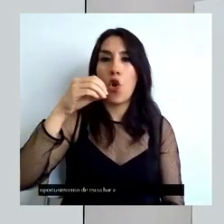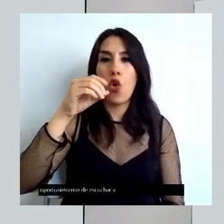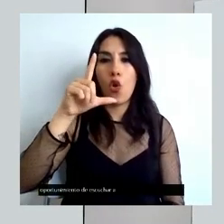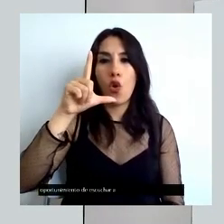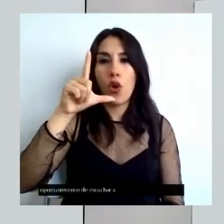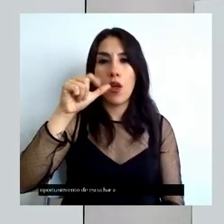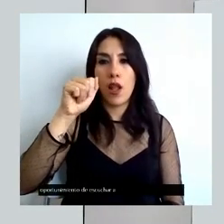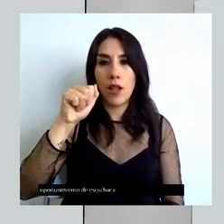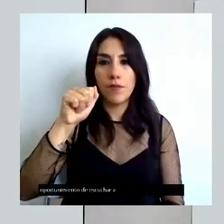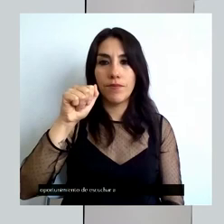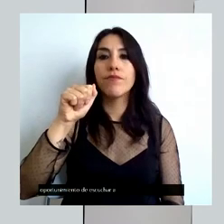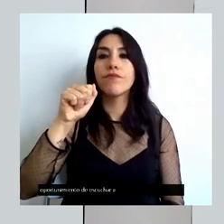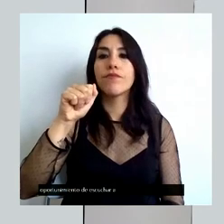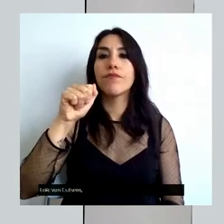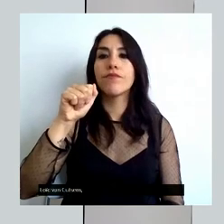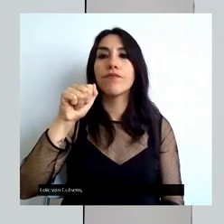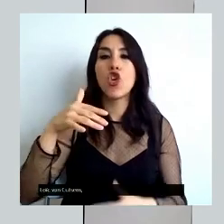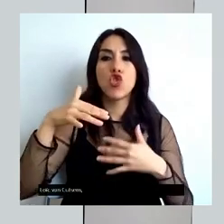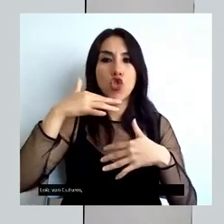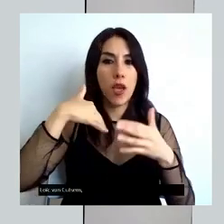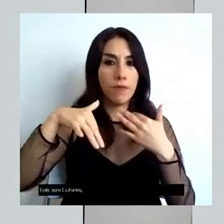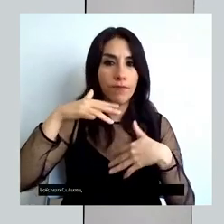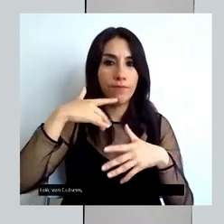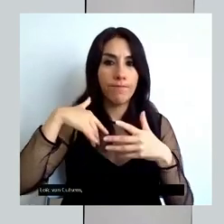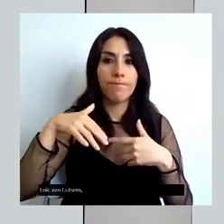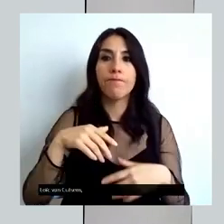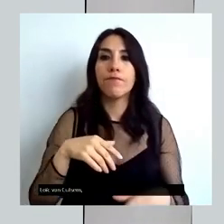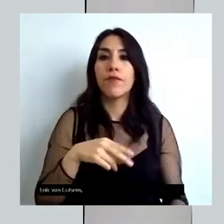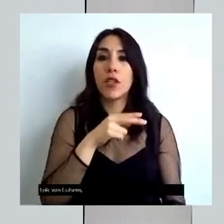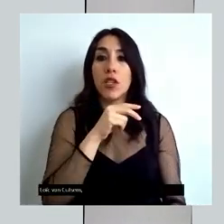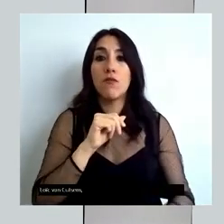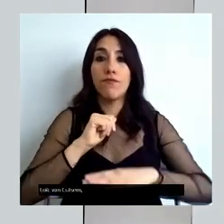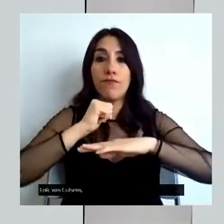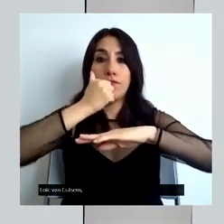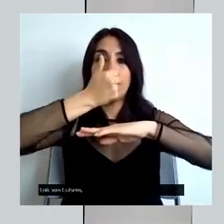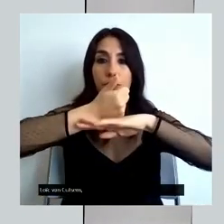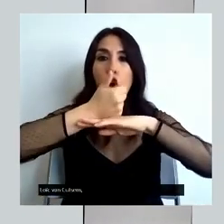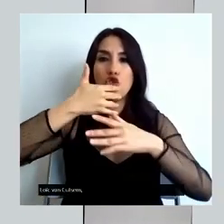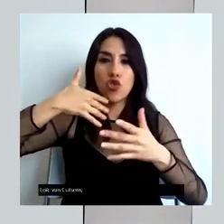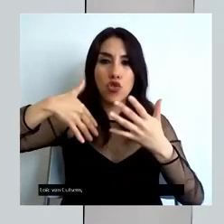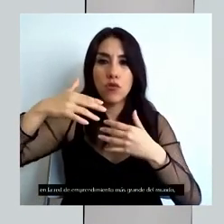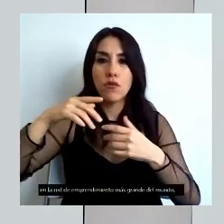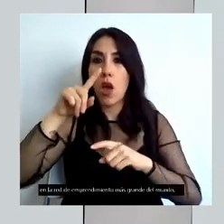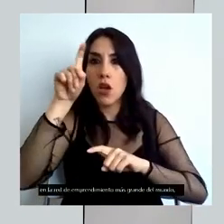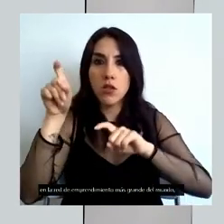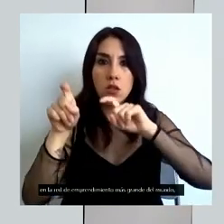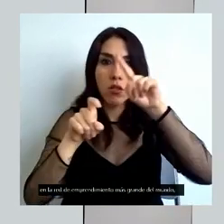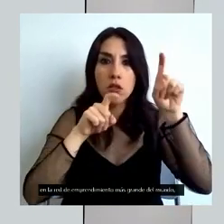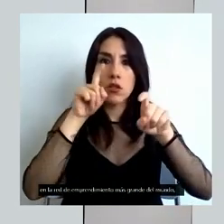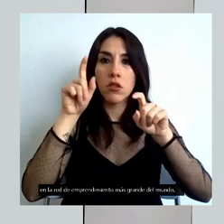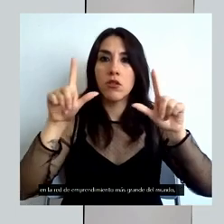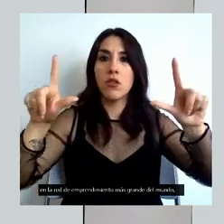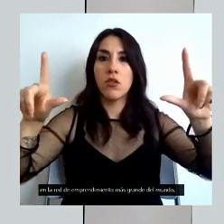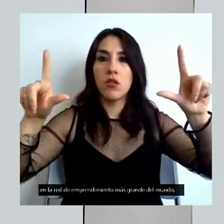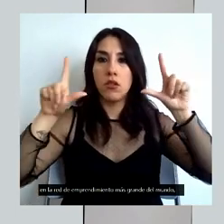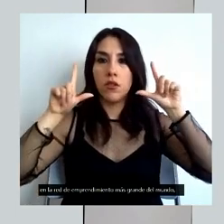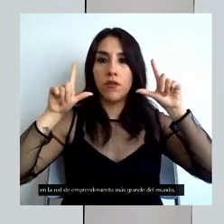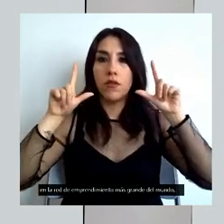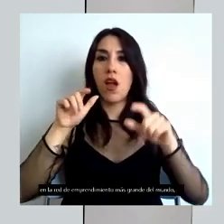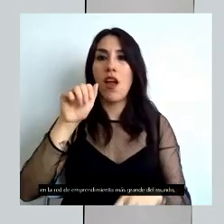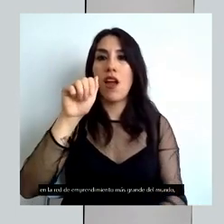y consultor sobre impacto y sostenibilidad Achoka Austria. Y también